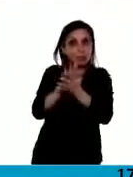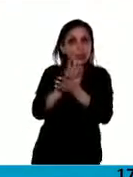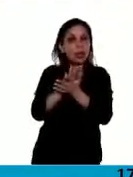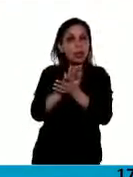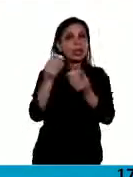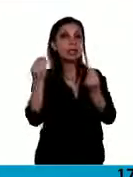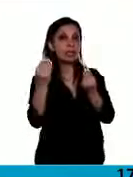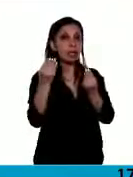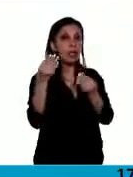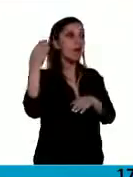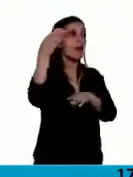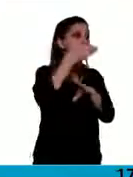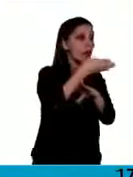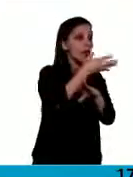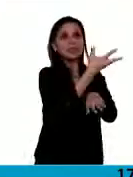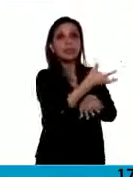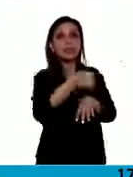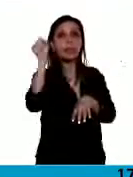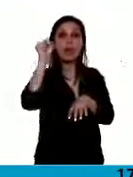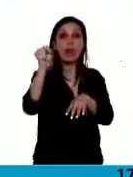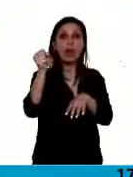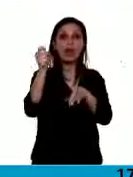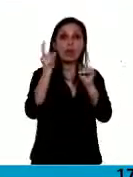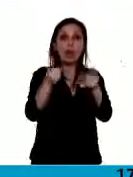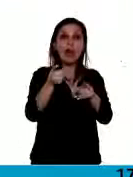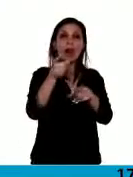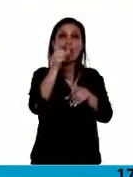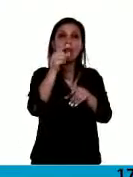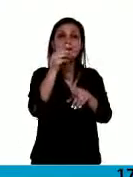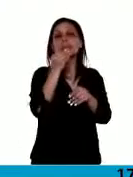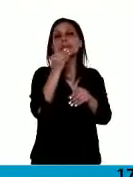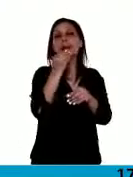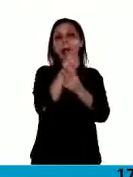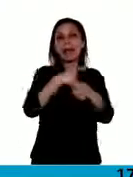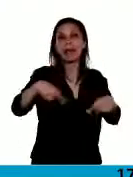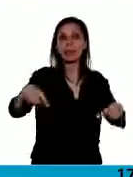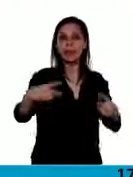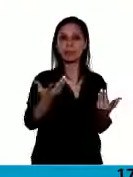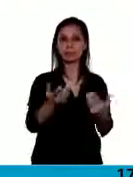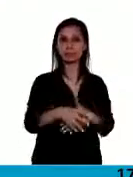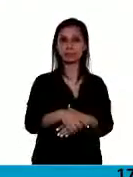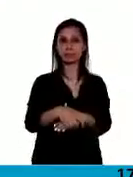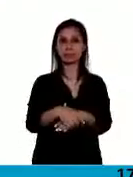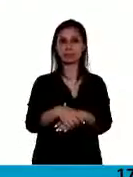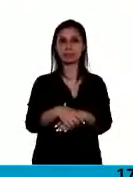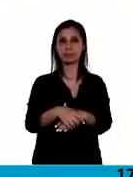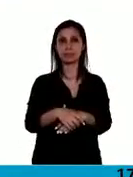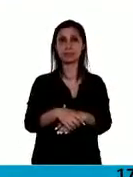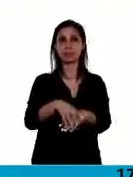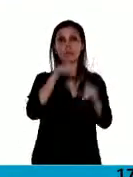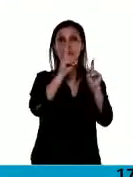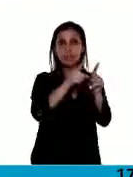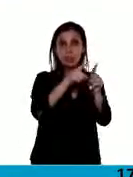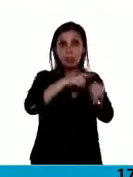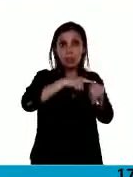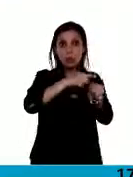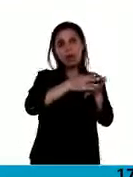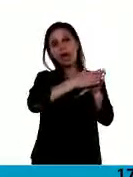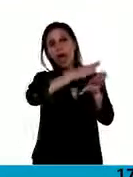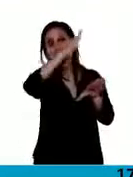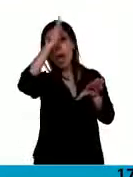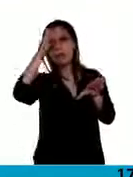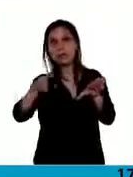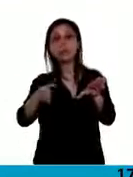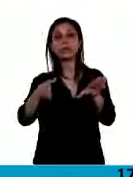mercadería que habían llevado supuestamente para darle a las familias de La Toma. Desde ese momento, desde entonces, el